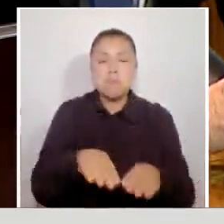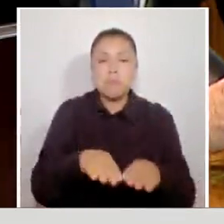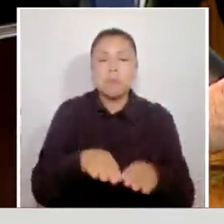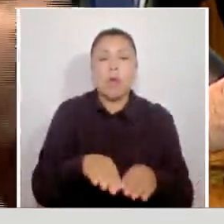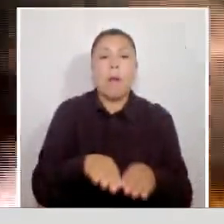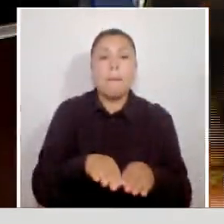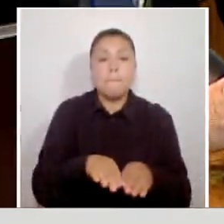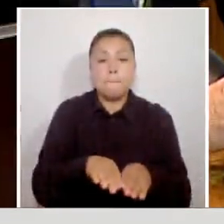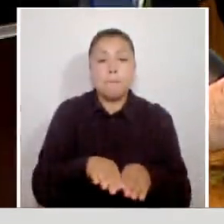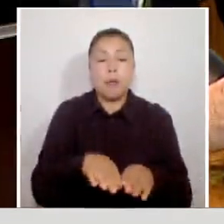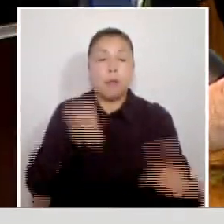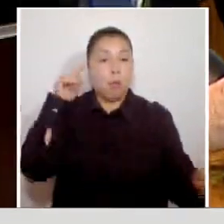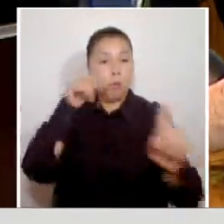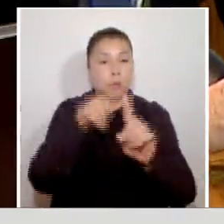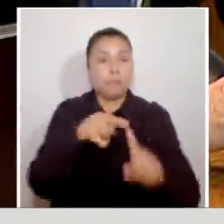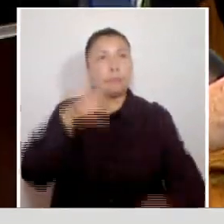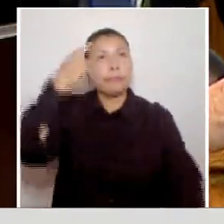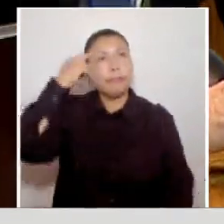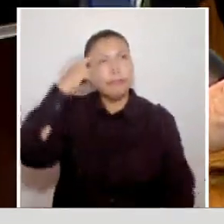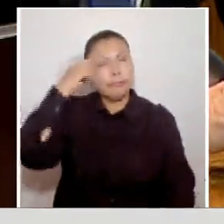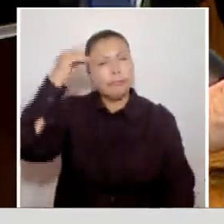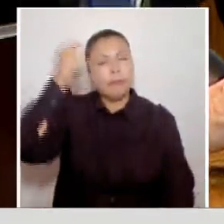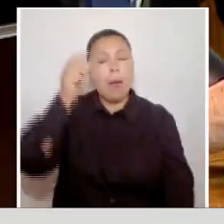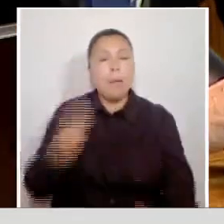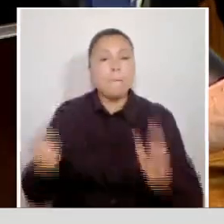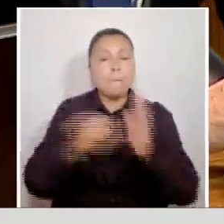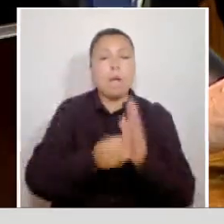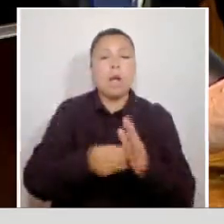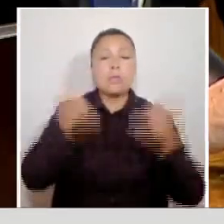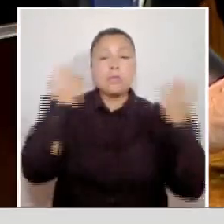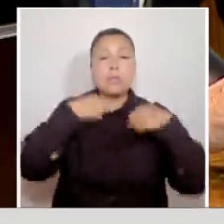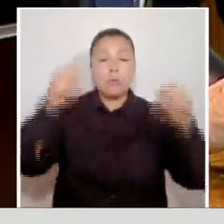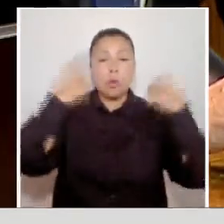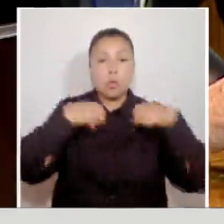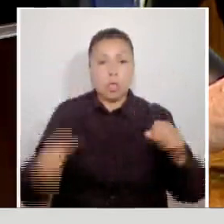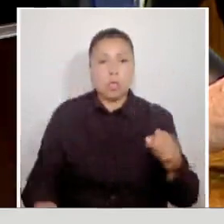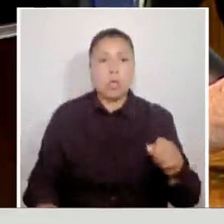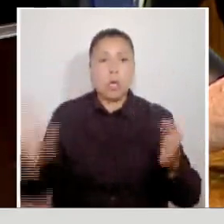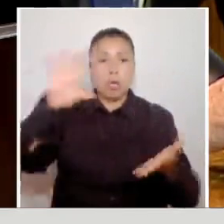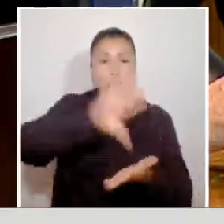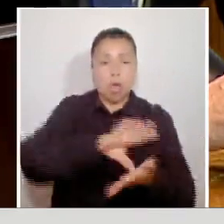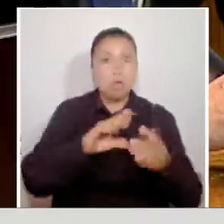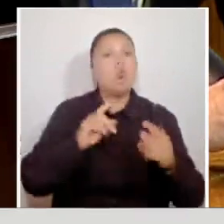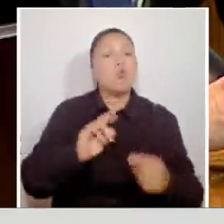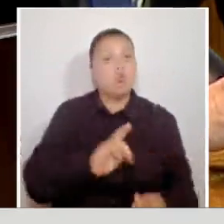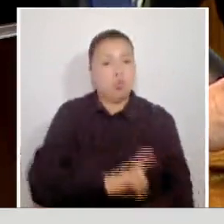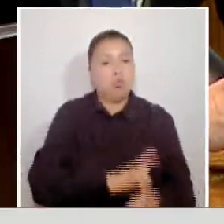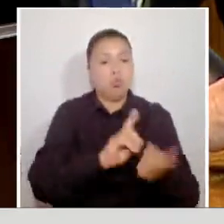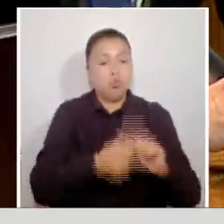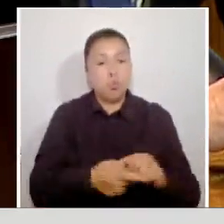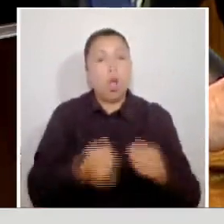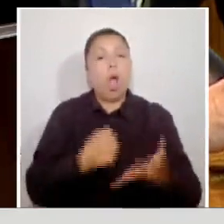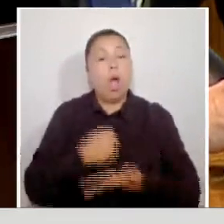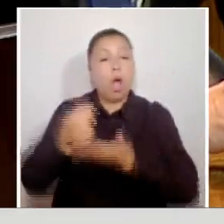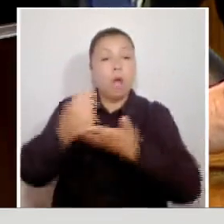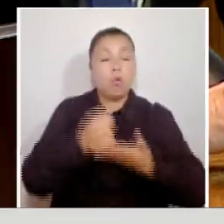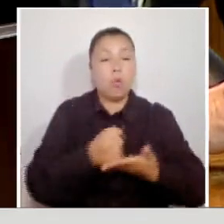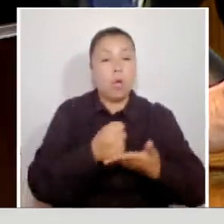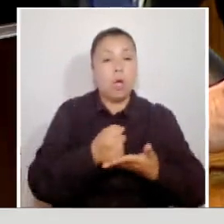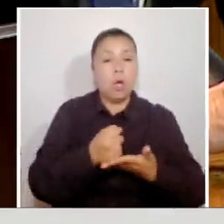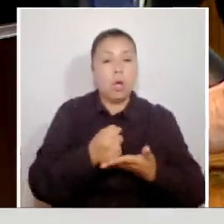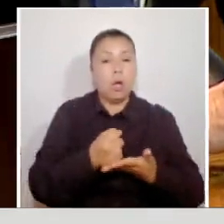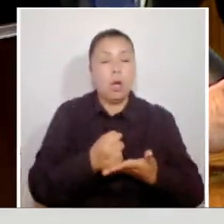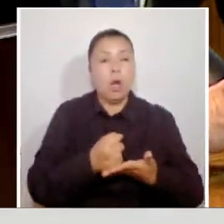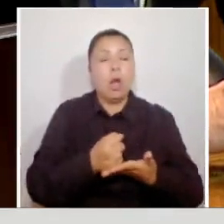línea crear más deportistas en el país es un motor de cambio importante que nos ayudará a cerrar espacios